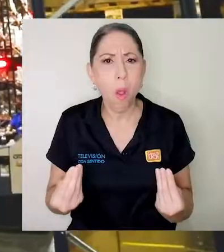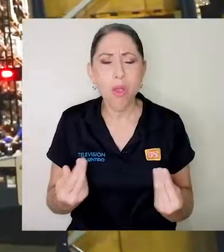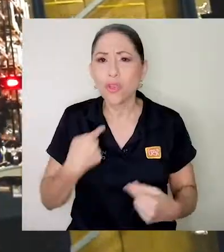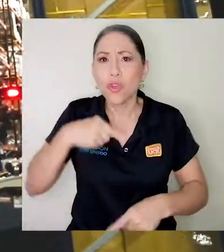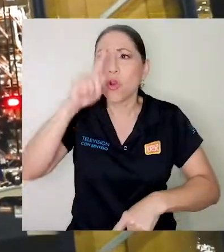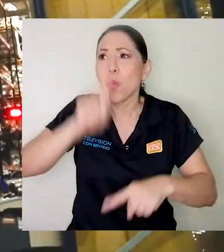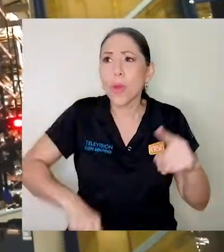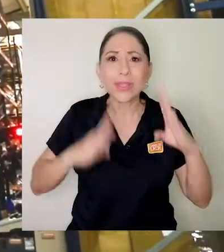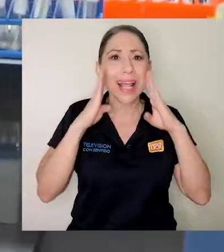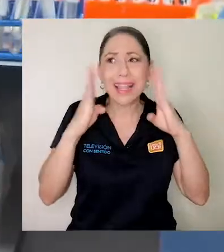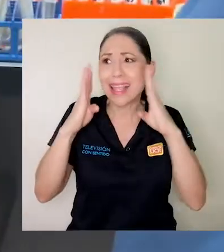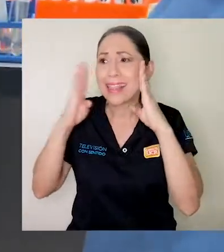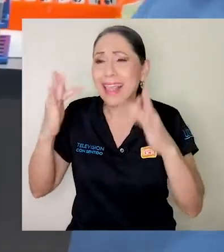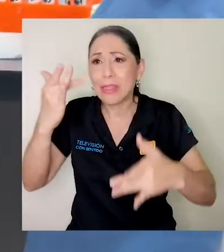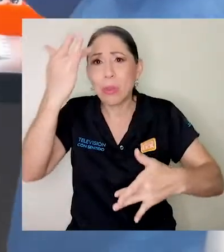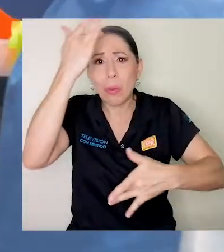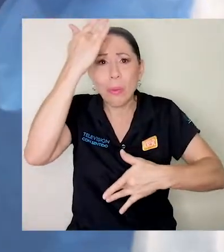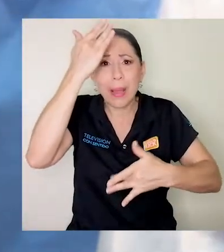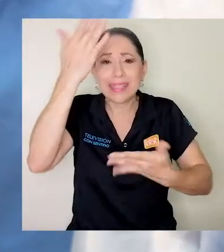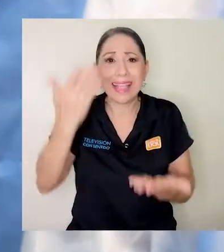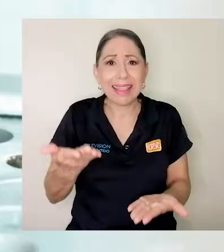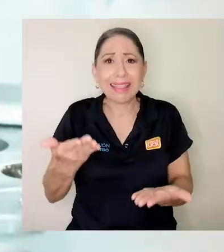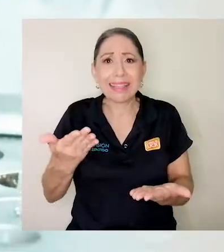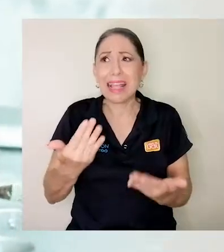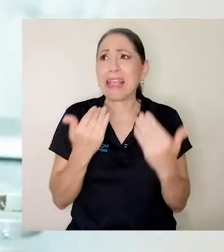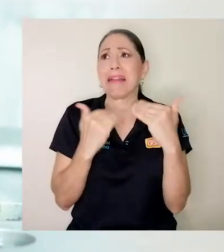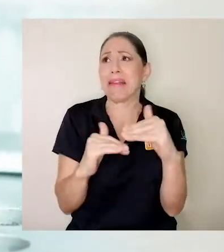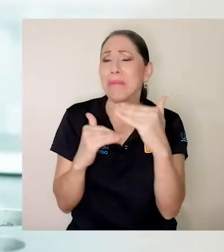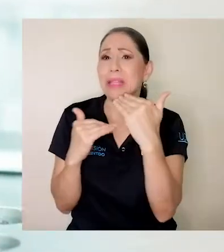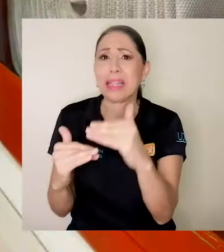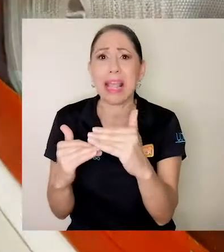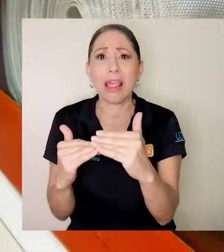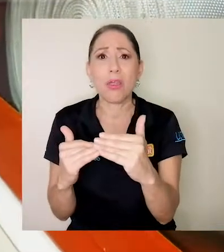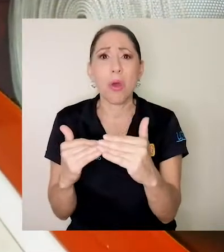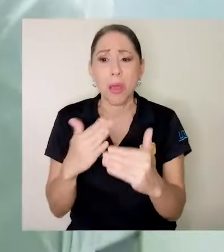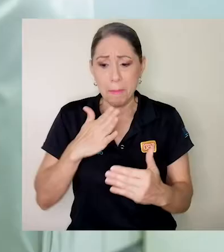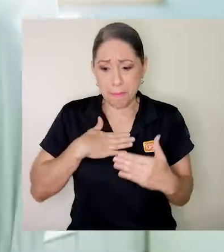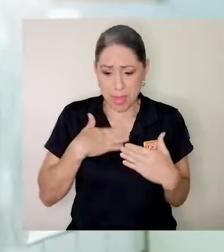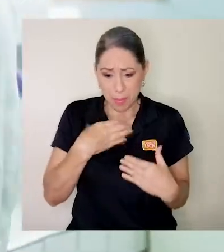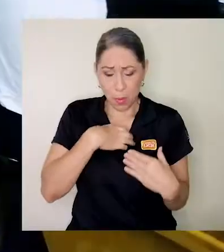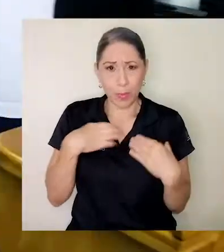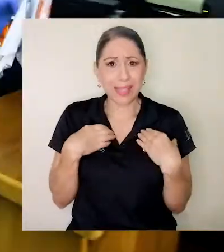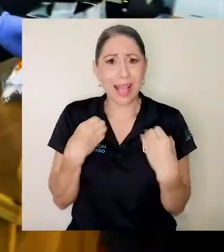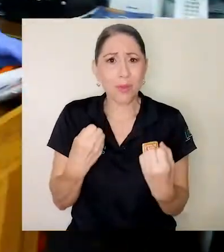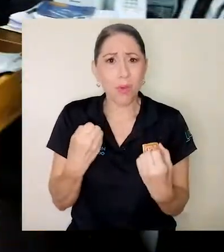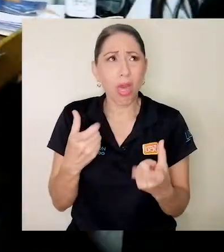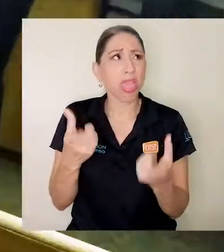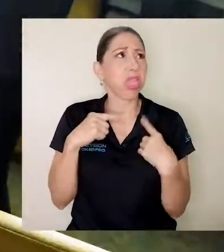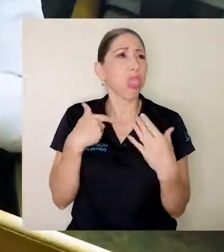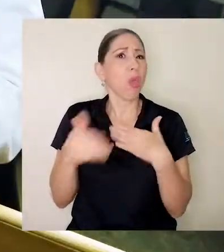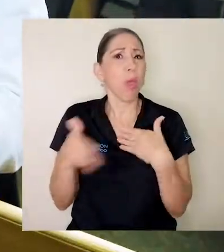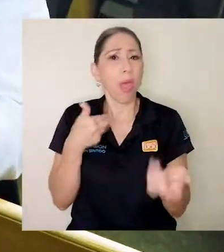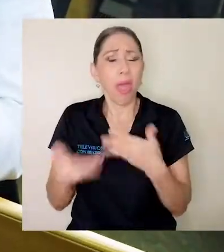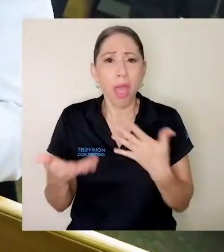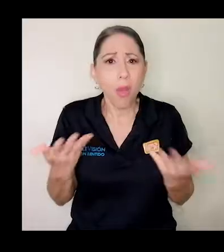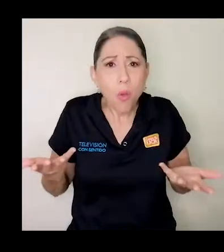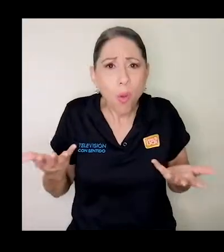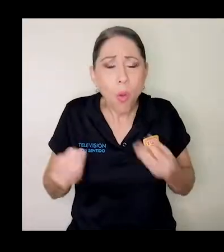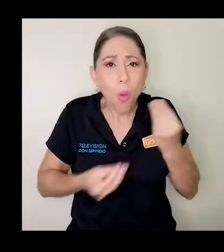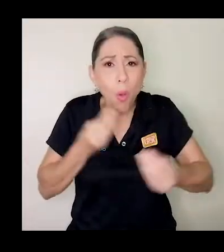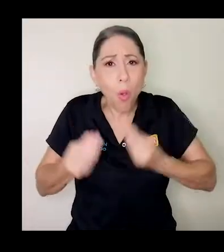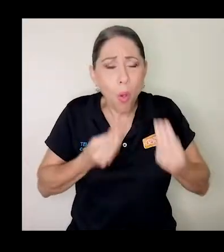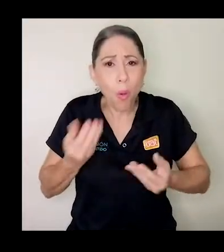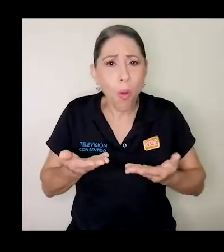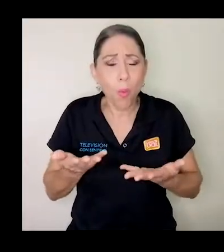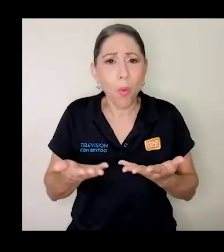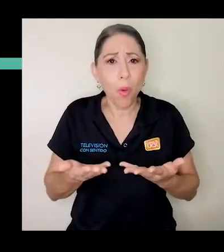estar sujeto, atendiendo pacientes, sujeto a descuidar mi salud, sujeto a una irresponsabilidad de una